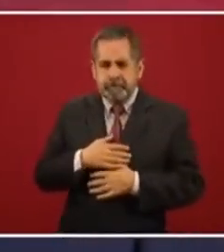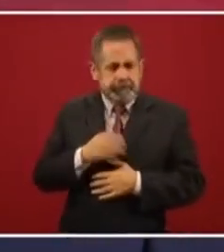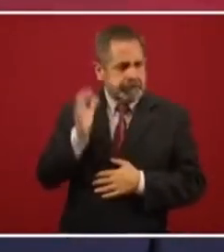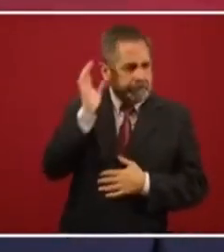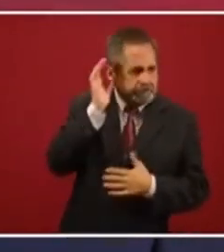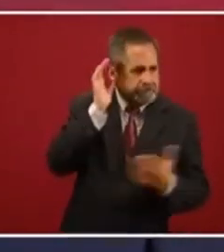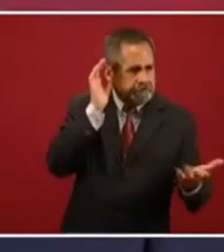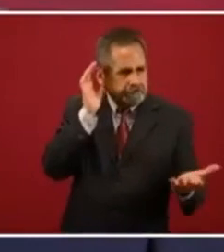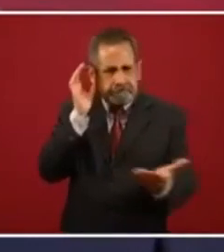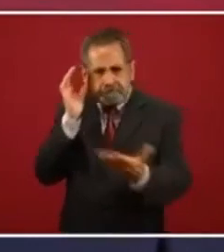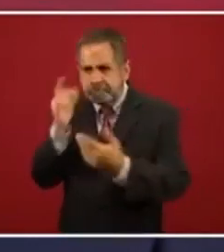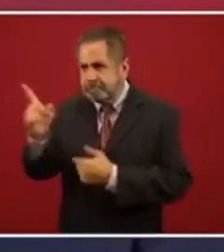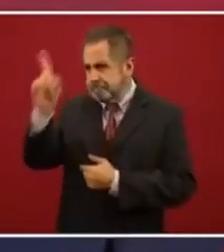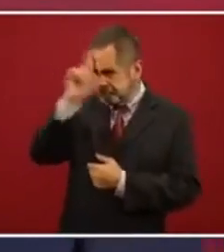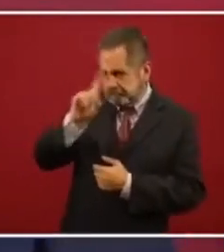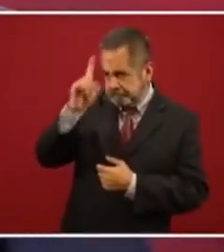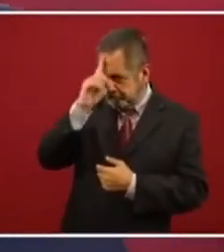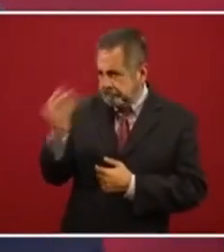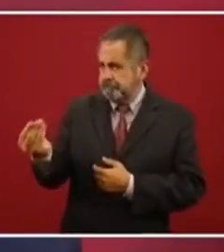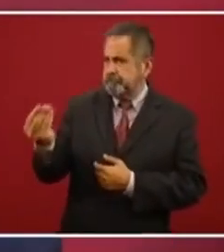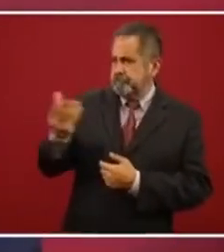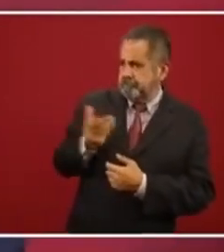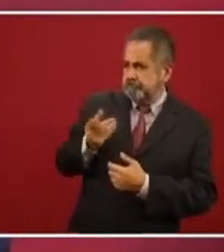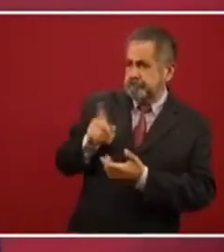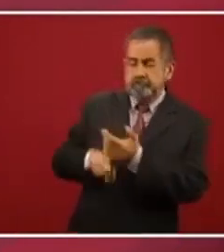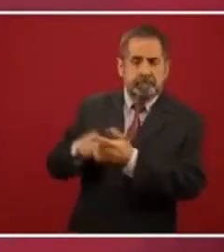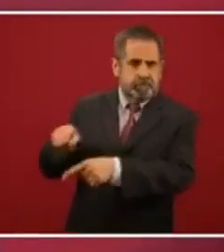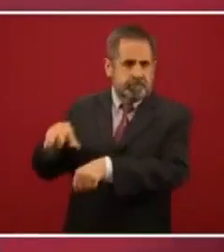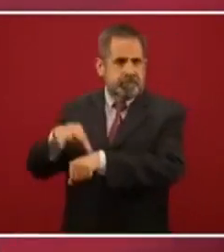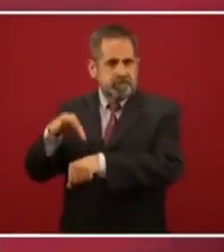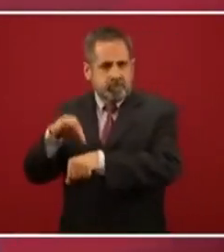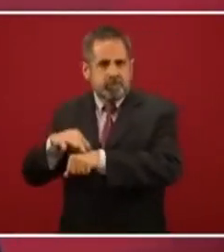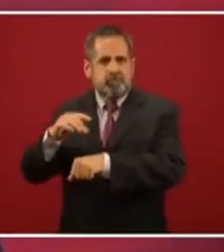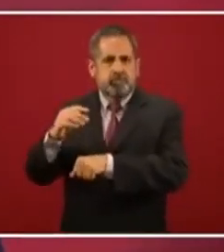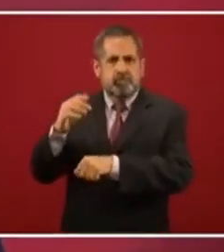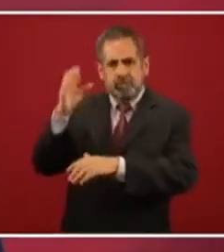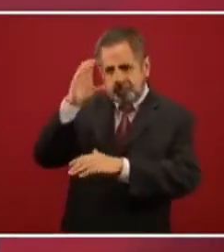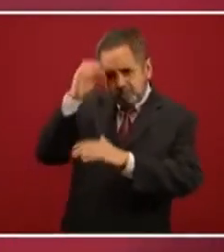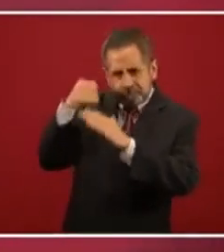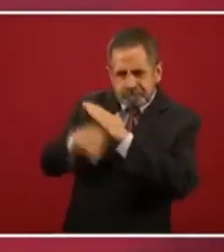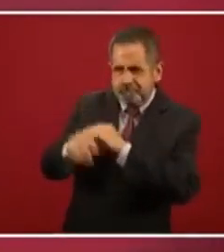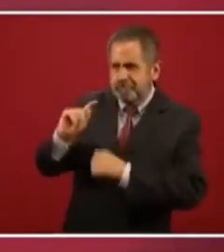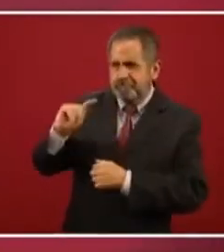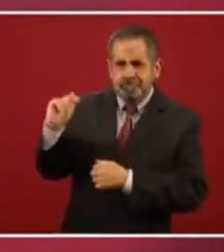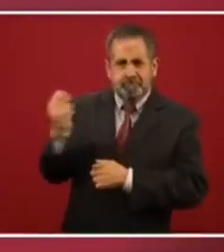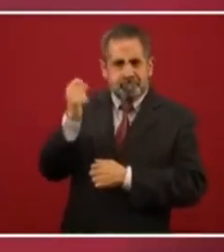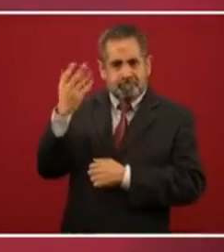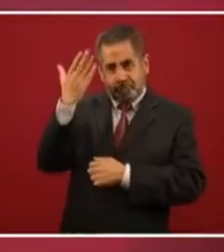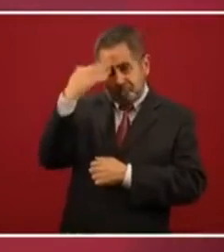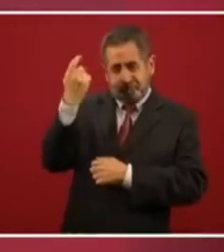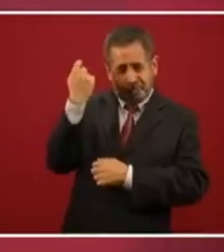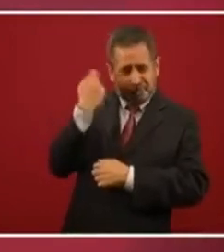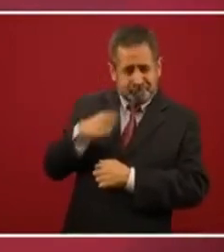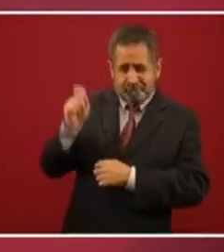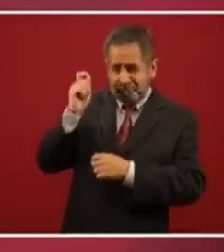escuchando las recomendaciones de los técnicos, de los científicos, de los que saben,